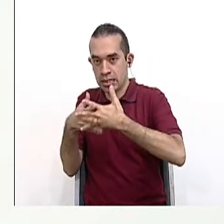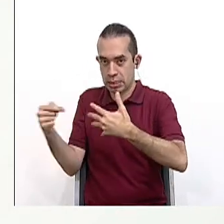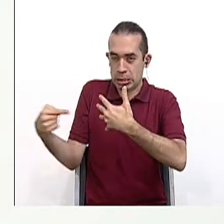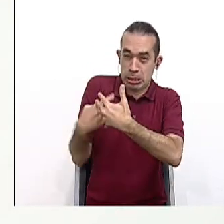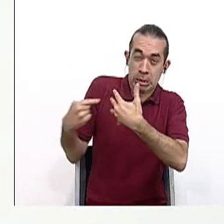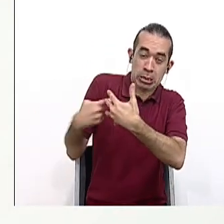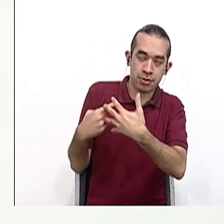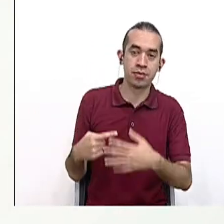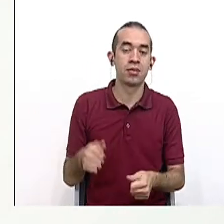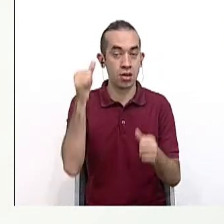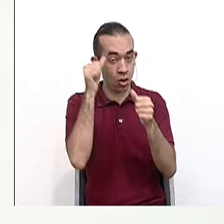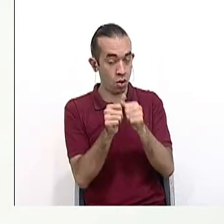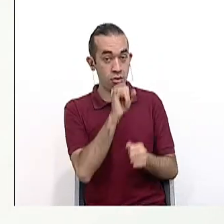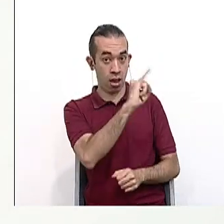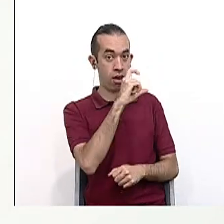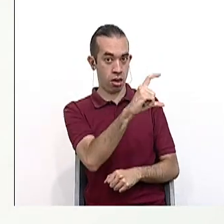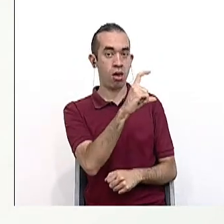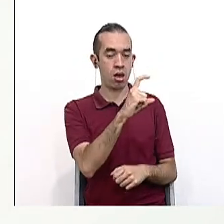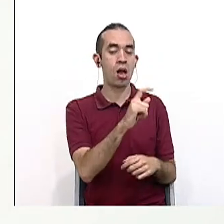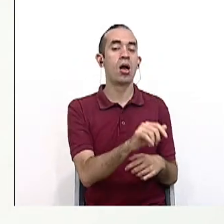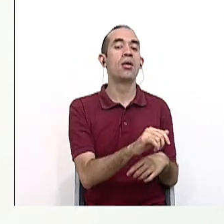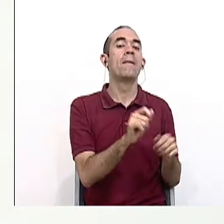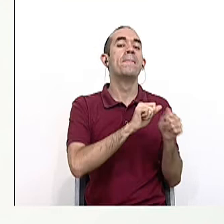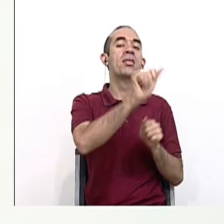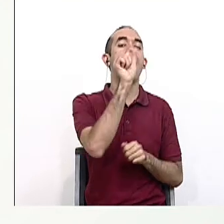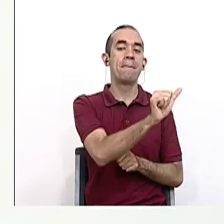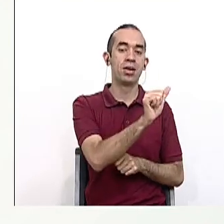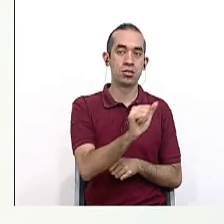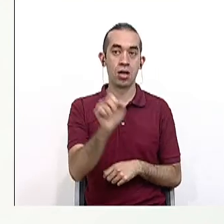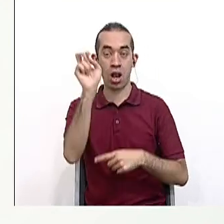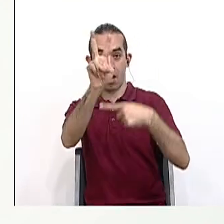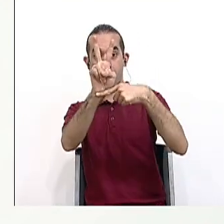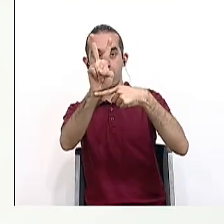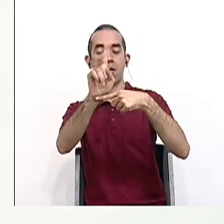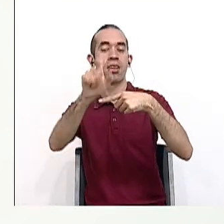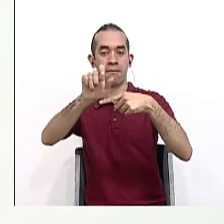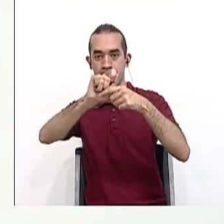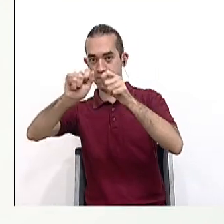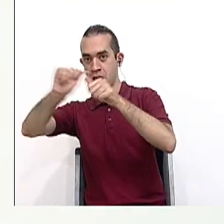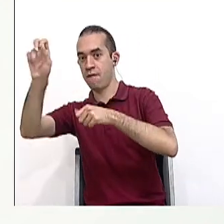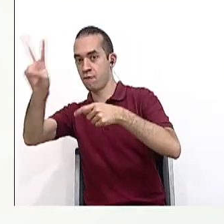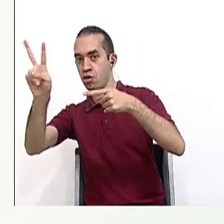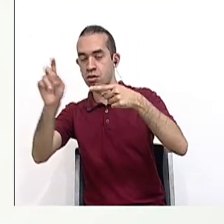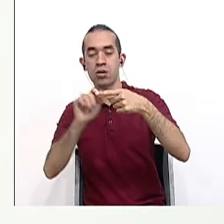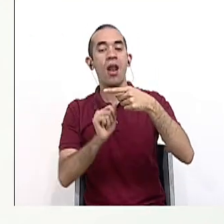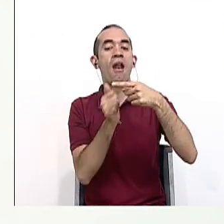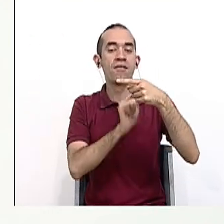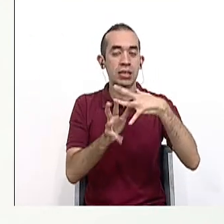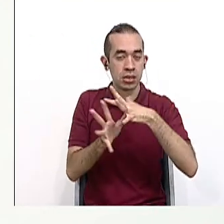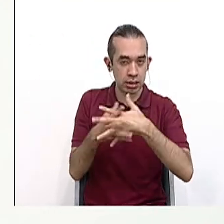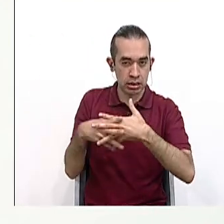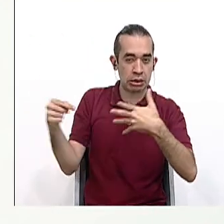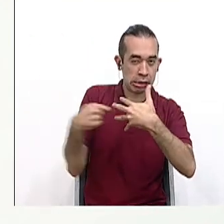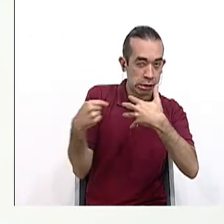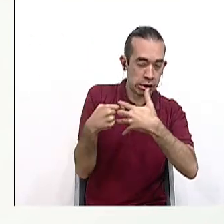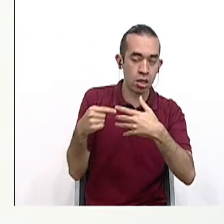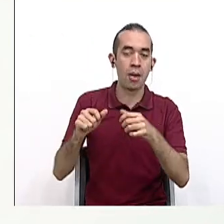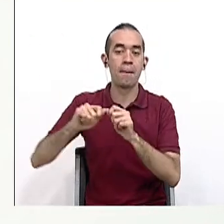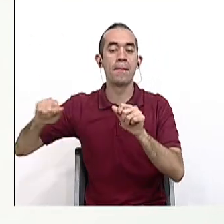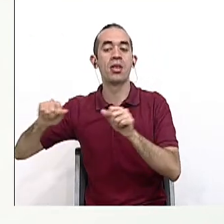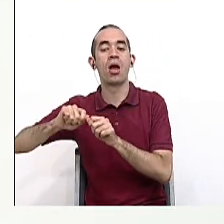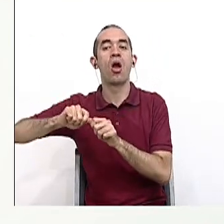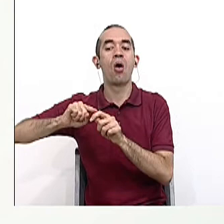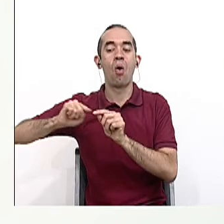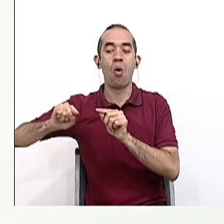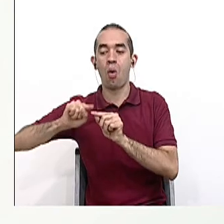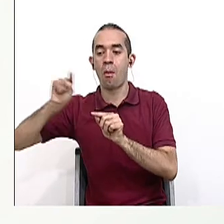I en amperios, la V, que es diferencia de potencial en voltios, y la resistencia en ohmios. Pero, ¿qué pasa si yo quiero